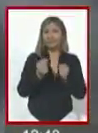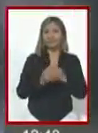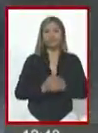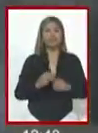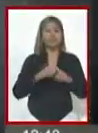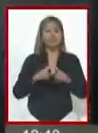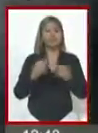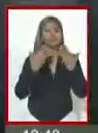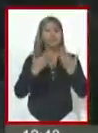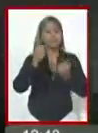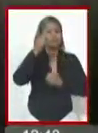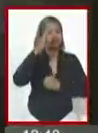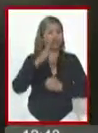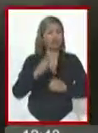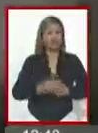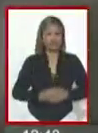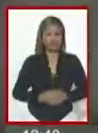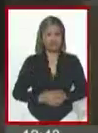pero gracias a Dios a la gente